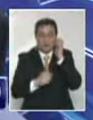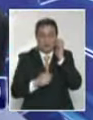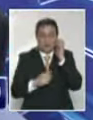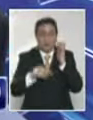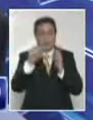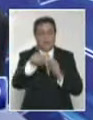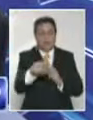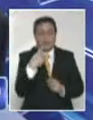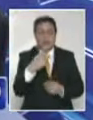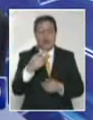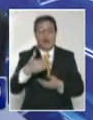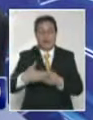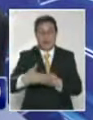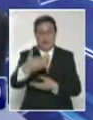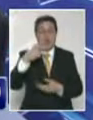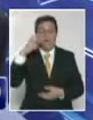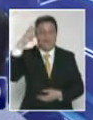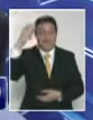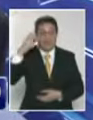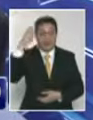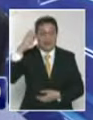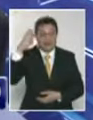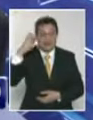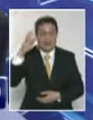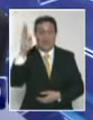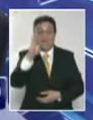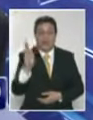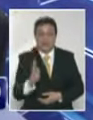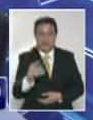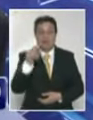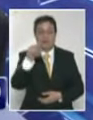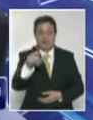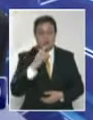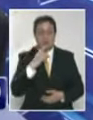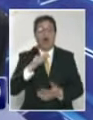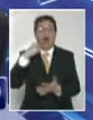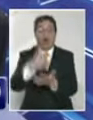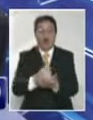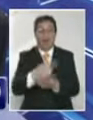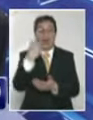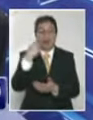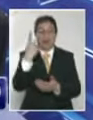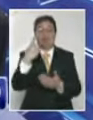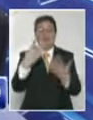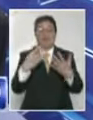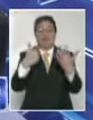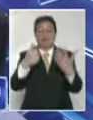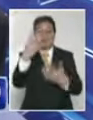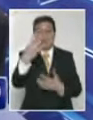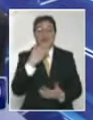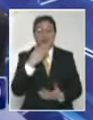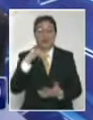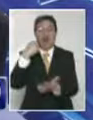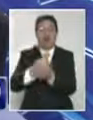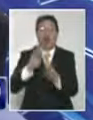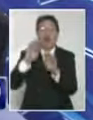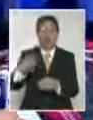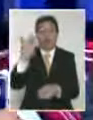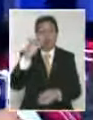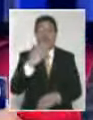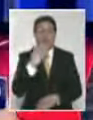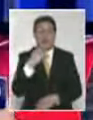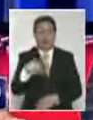O Globo de Brasil donde ellos pedían disculpas precisamente por haber apoyado el golpe de 1964. ¿Ustedes esperarían que ocurriera algo similar con algunos medios